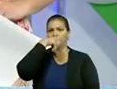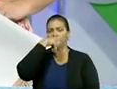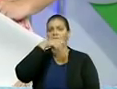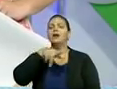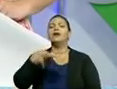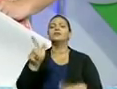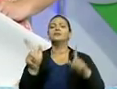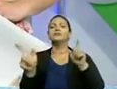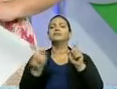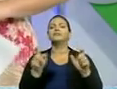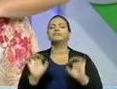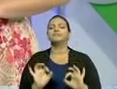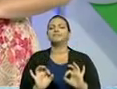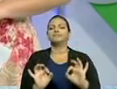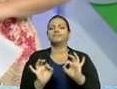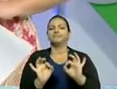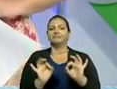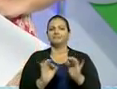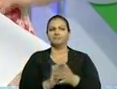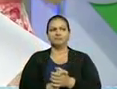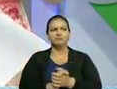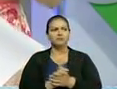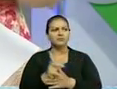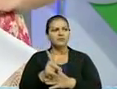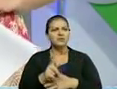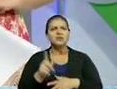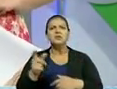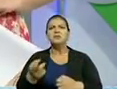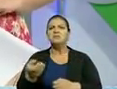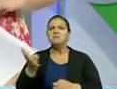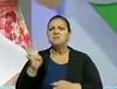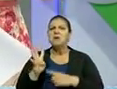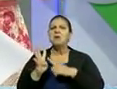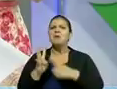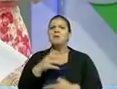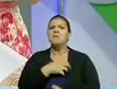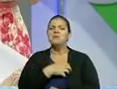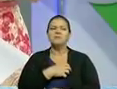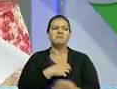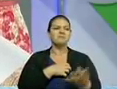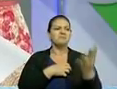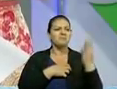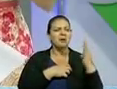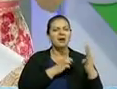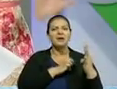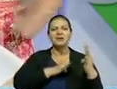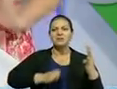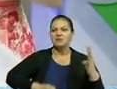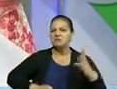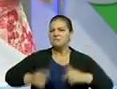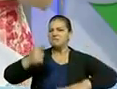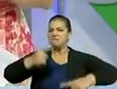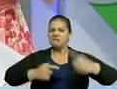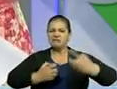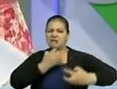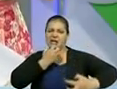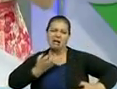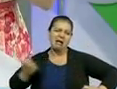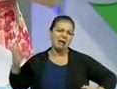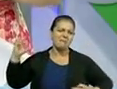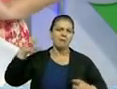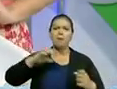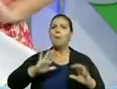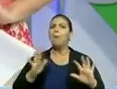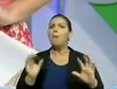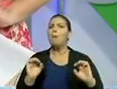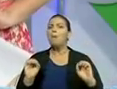mejor? Que no ha habido desmanes. Eso le iba a decir, justamente lo que hablábamos el viernes, que Dios eso quiera que mejor. Todo esté bien. Y que